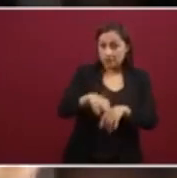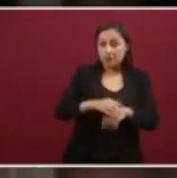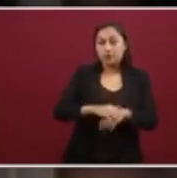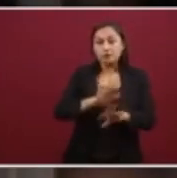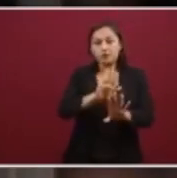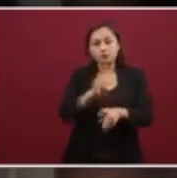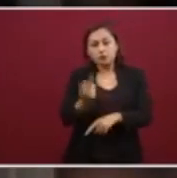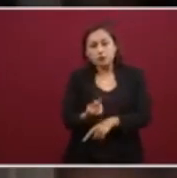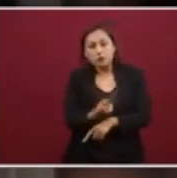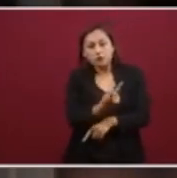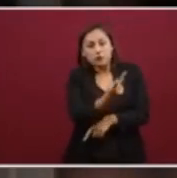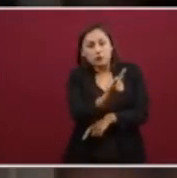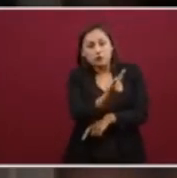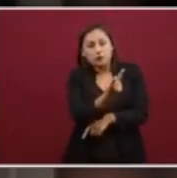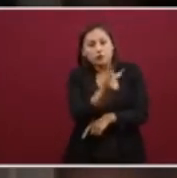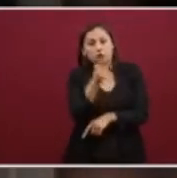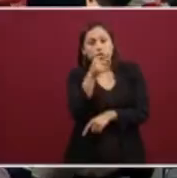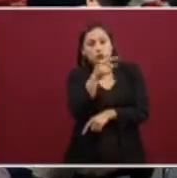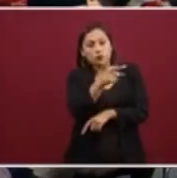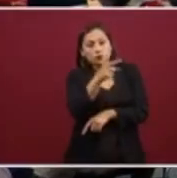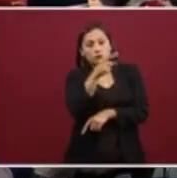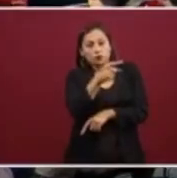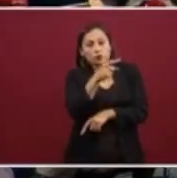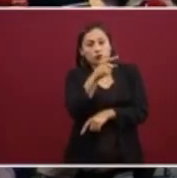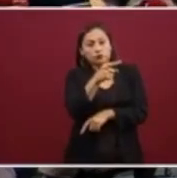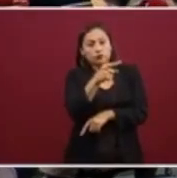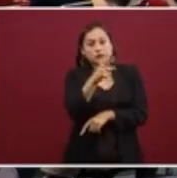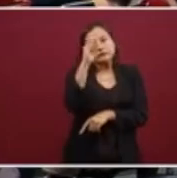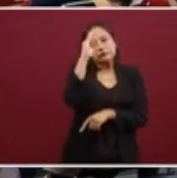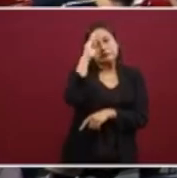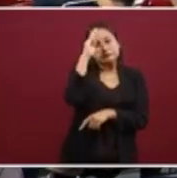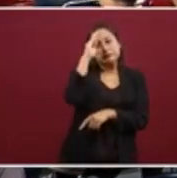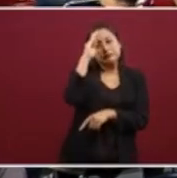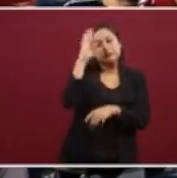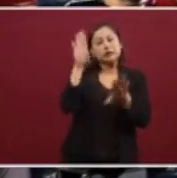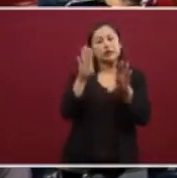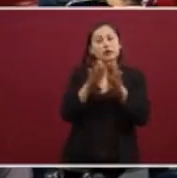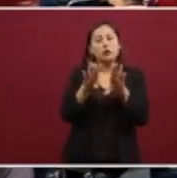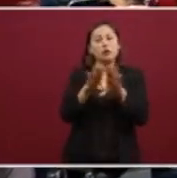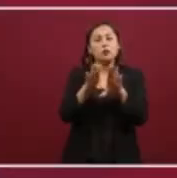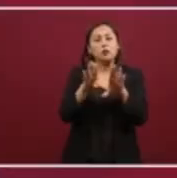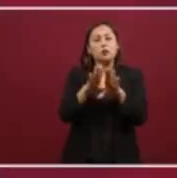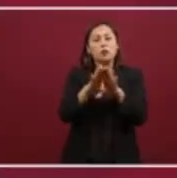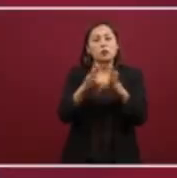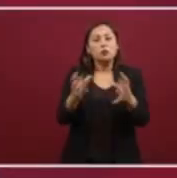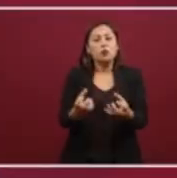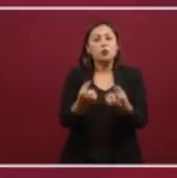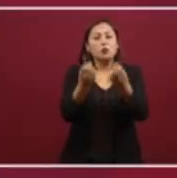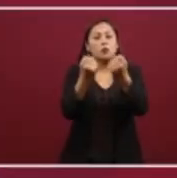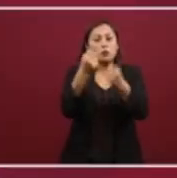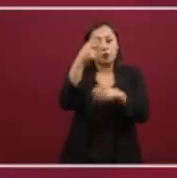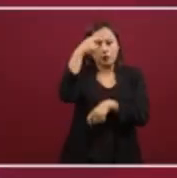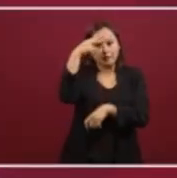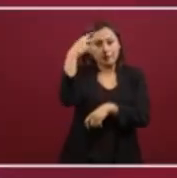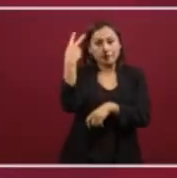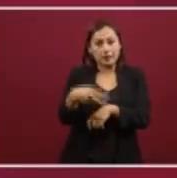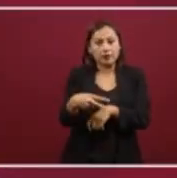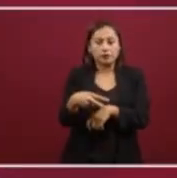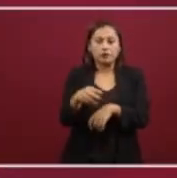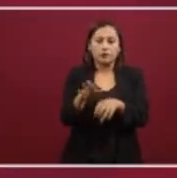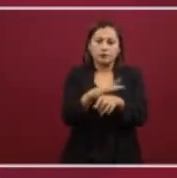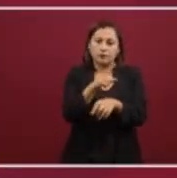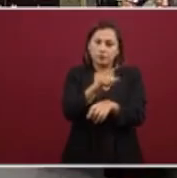como para la estabilidad de México? Porque sí, el peso se fue afectado esta semana.